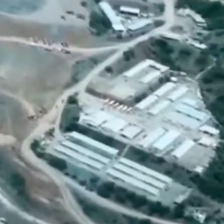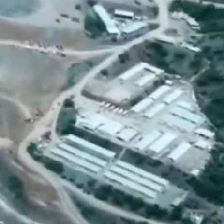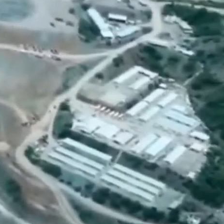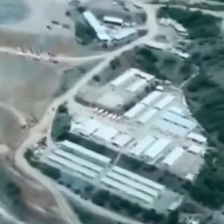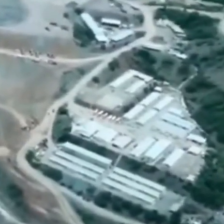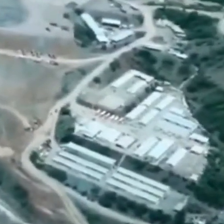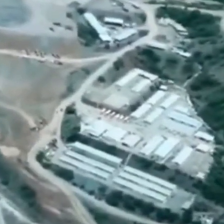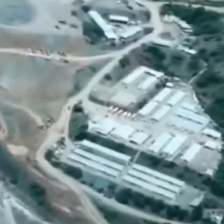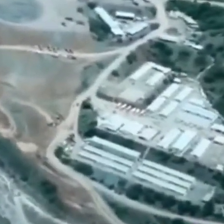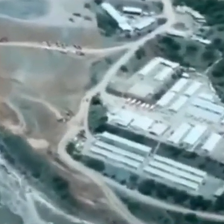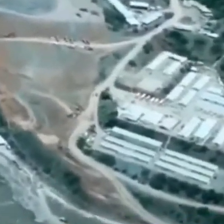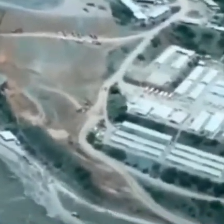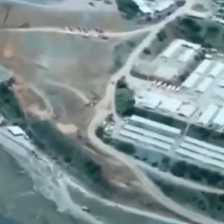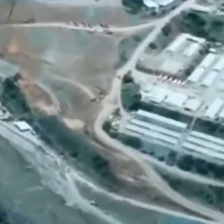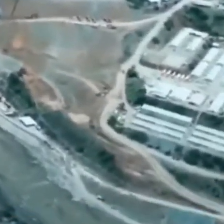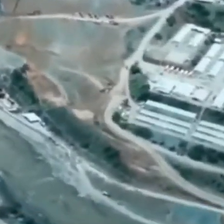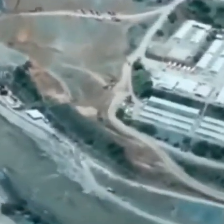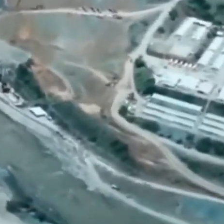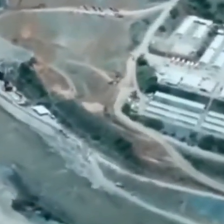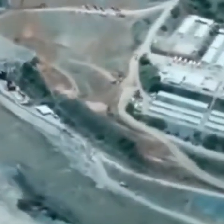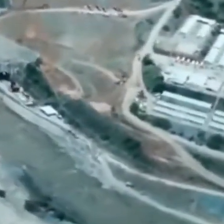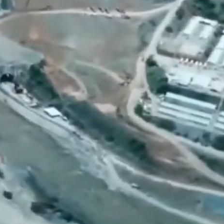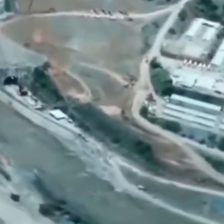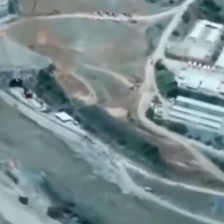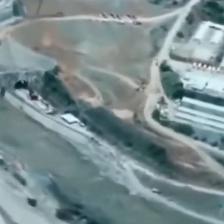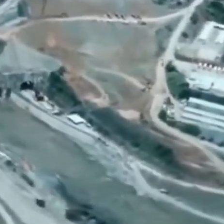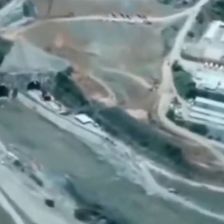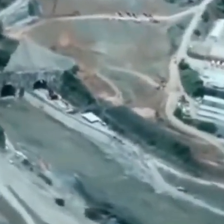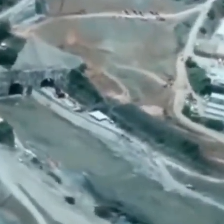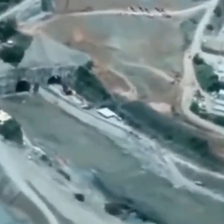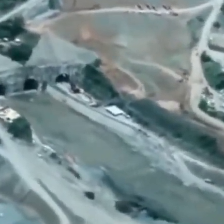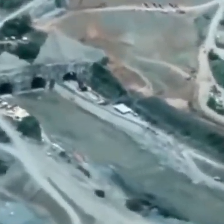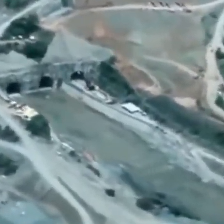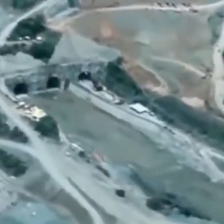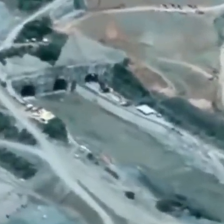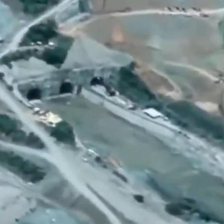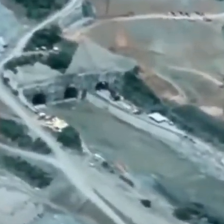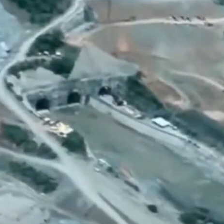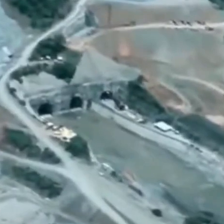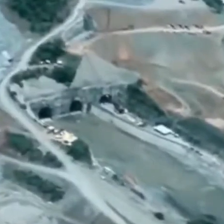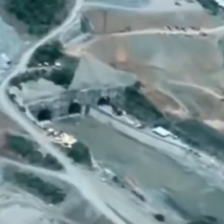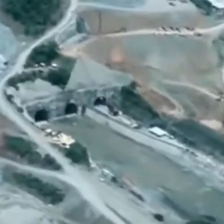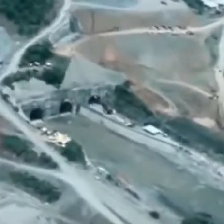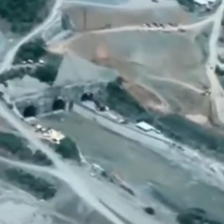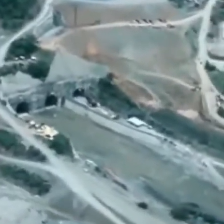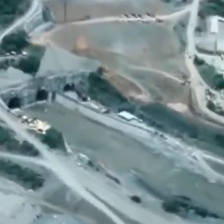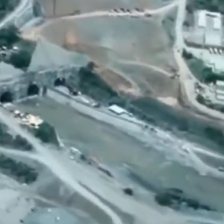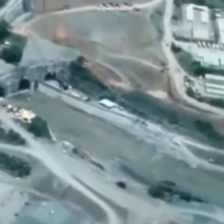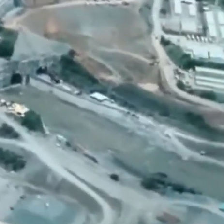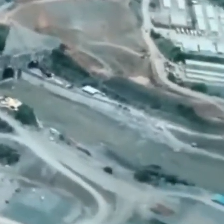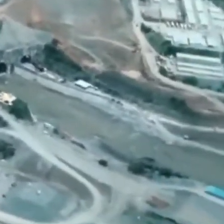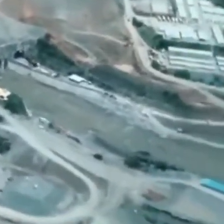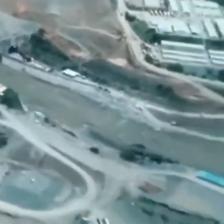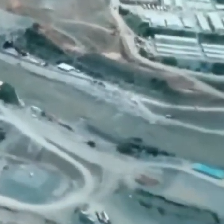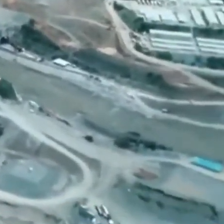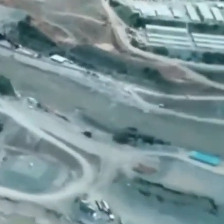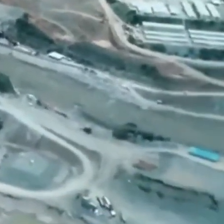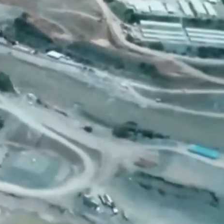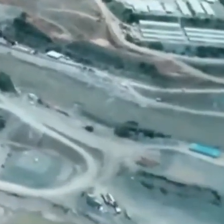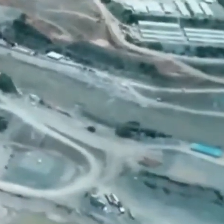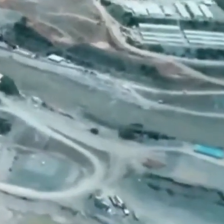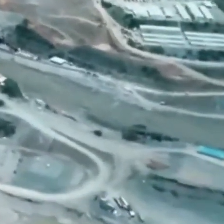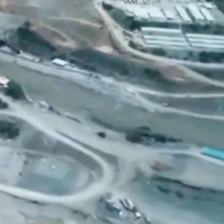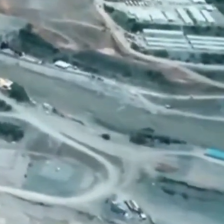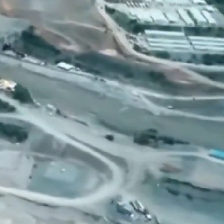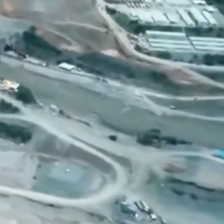en lo físico y también en lo financiero, esta obra la